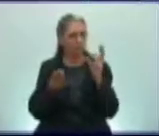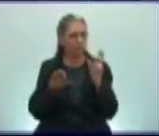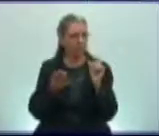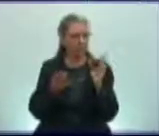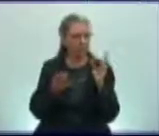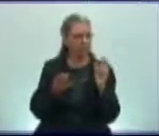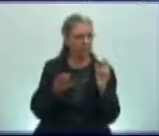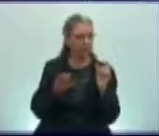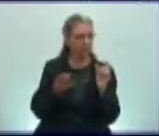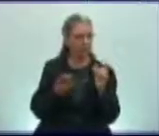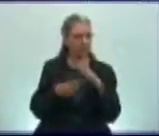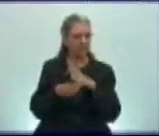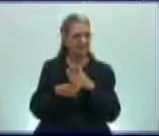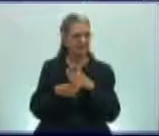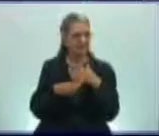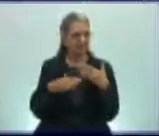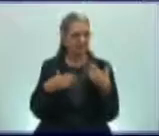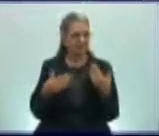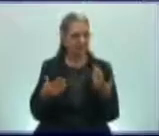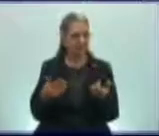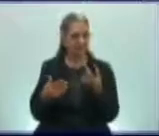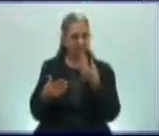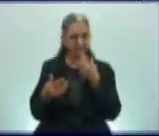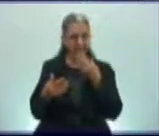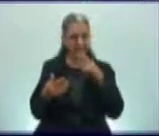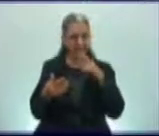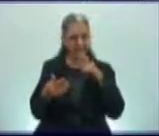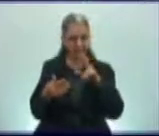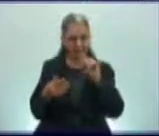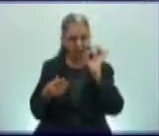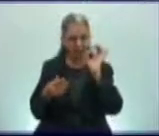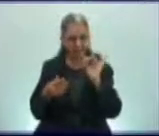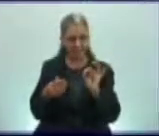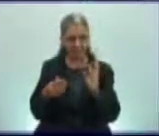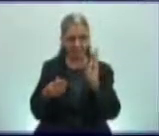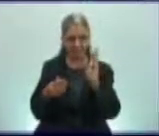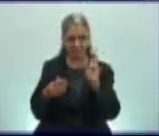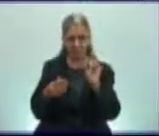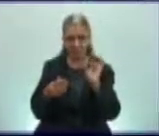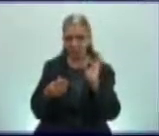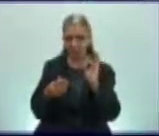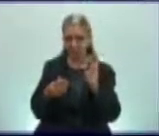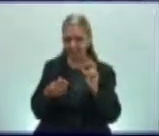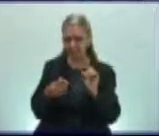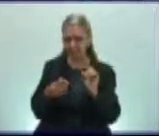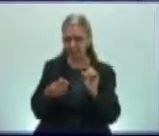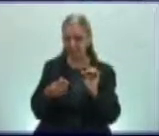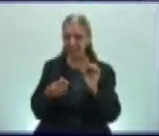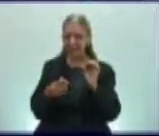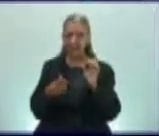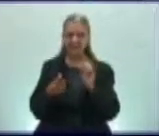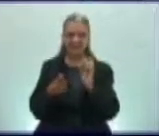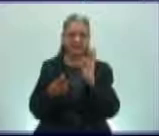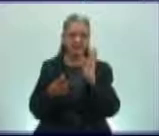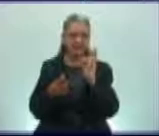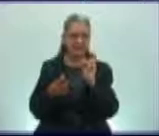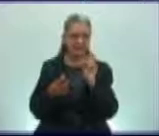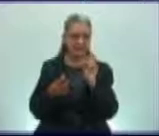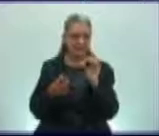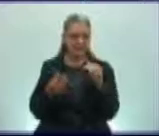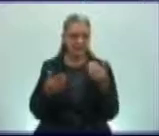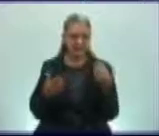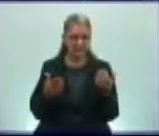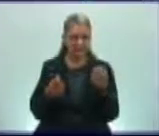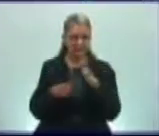la respuesta siempre la debemos dar en el mismo número de cifras significativas que tenga